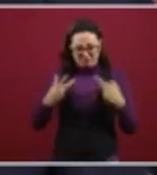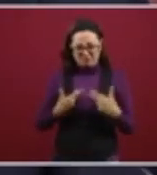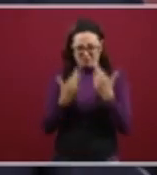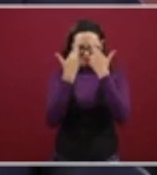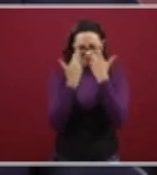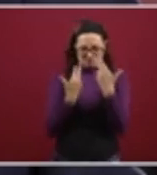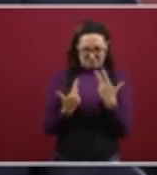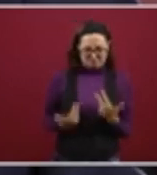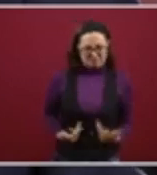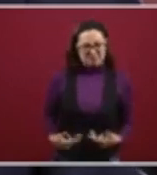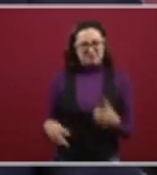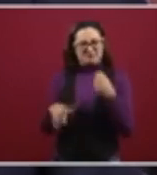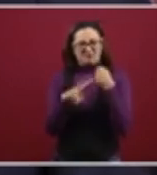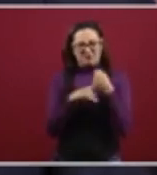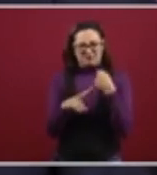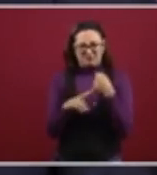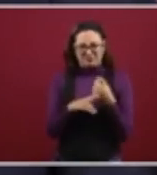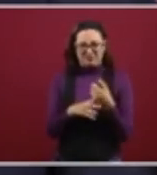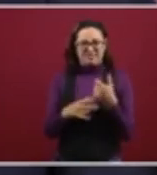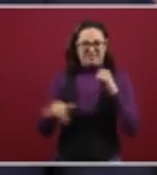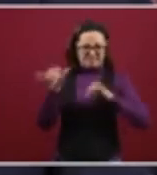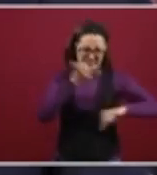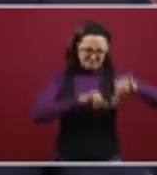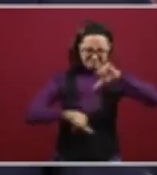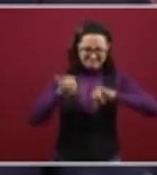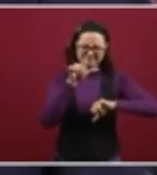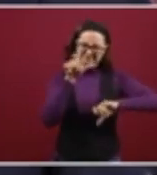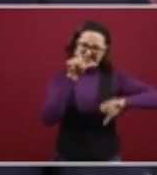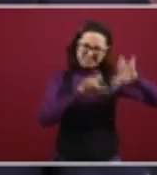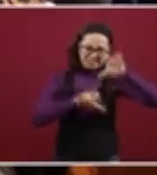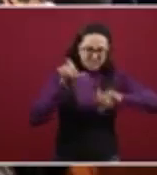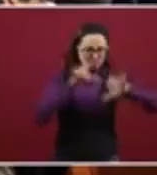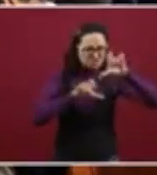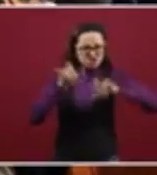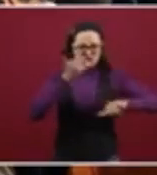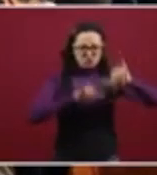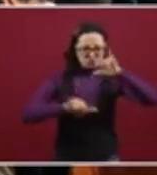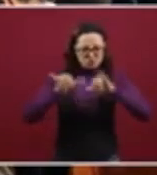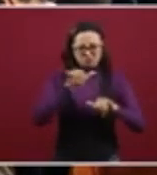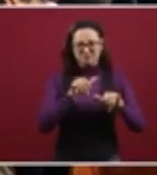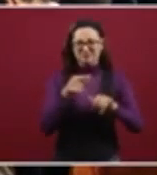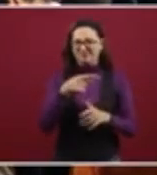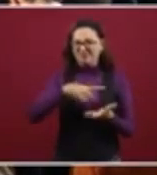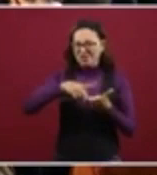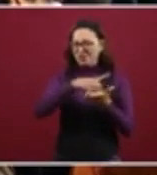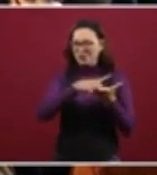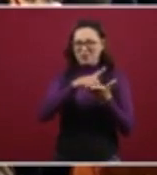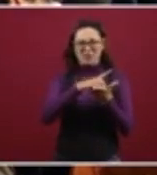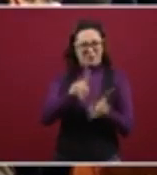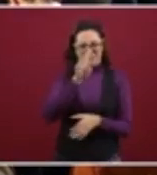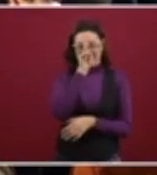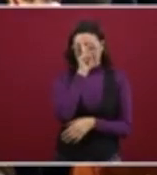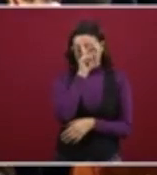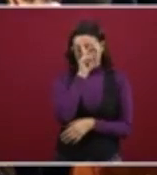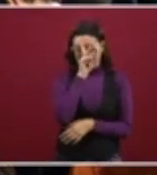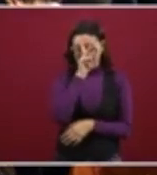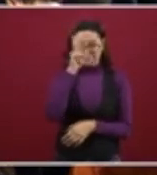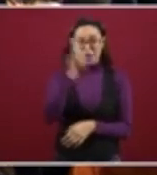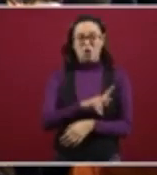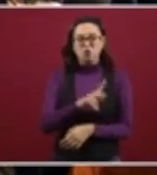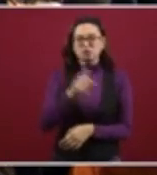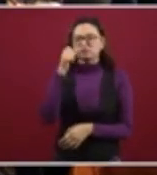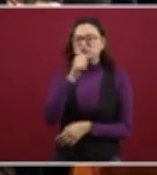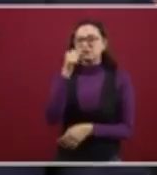cristal, todo esto que se hace con los laboratorios. Y eso tiene que ver con los jóvenes.